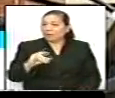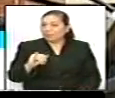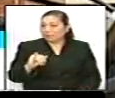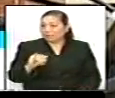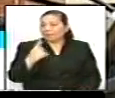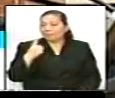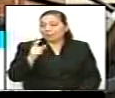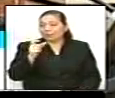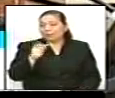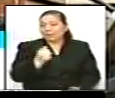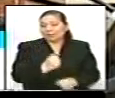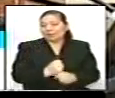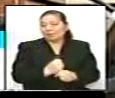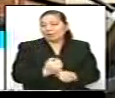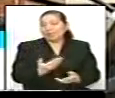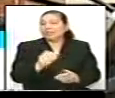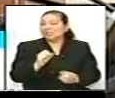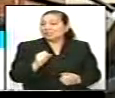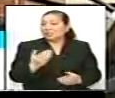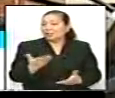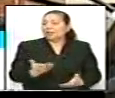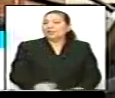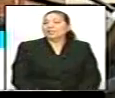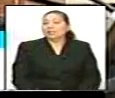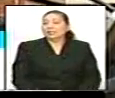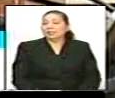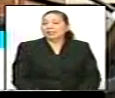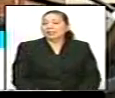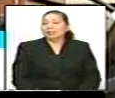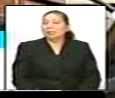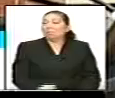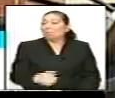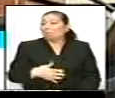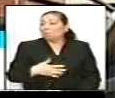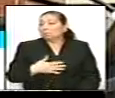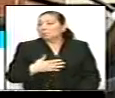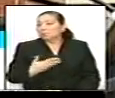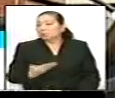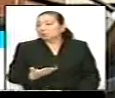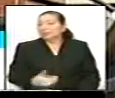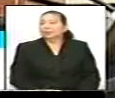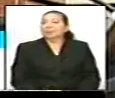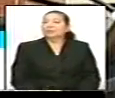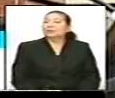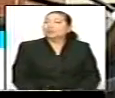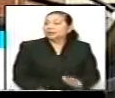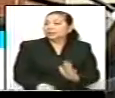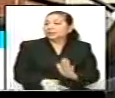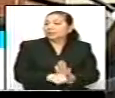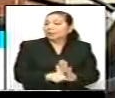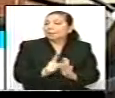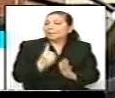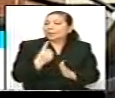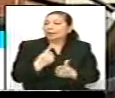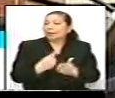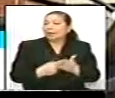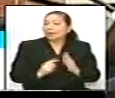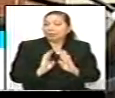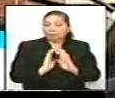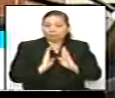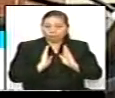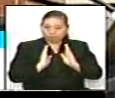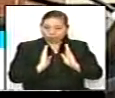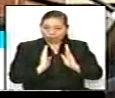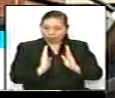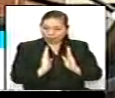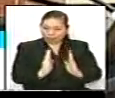CEAPAL trabajaba. O sea, existe, por lo tanto, una posibilidad legal para que la faja